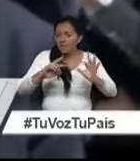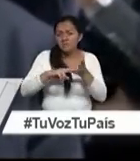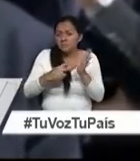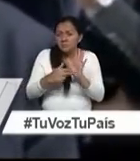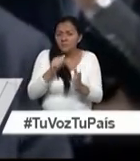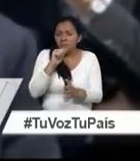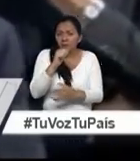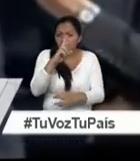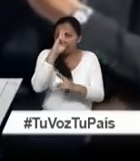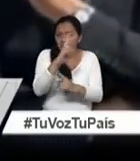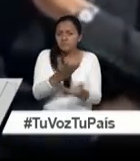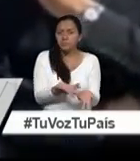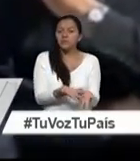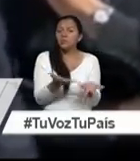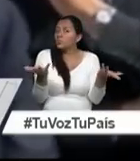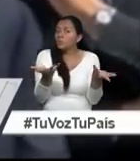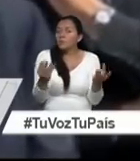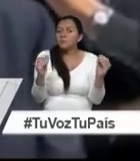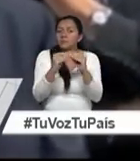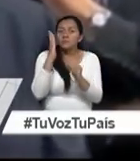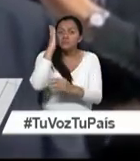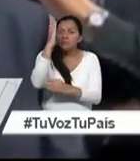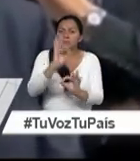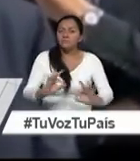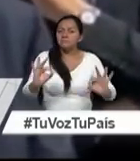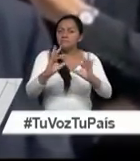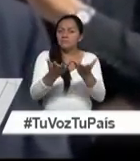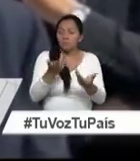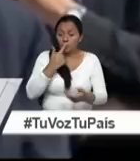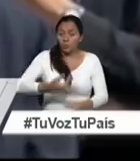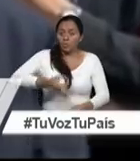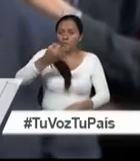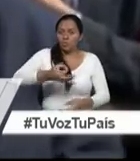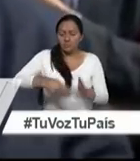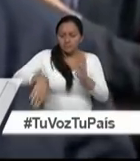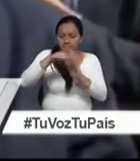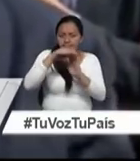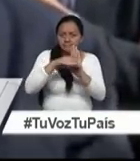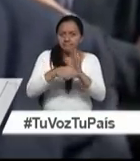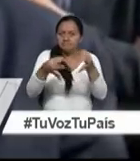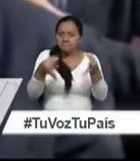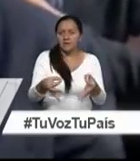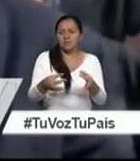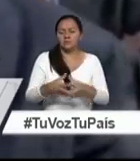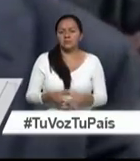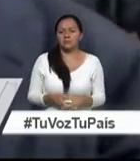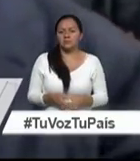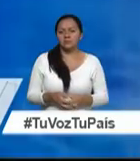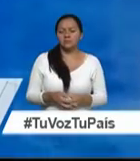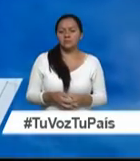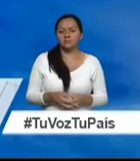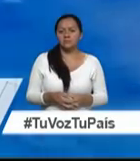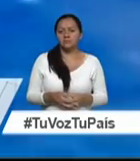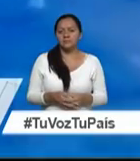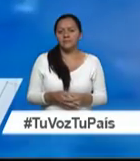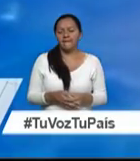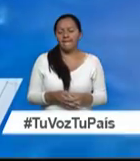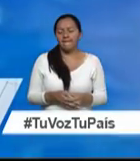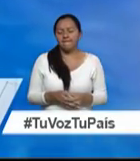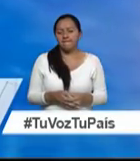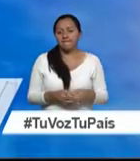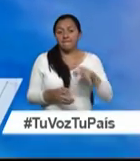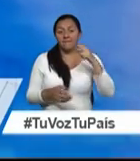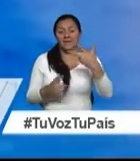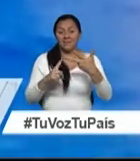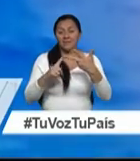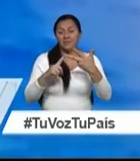de fiabilidad que hace presagiar un mal futuro. Nosotros cumplimos todos nuestros compromisos. Noi abbiamo mantenuto tutti i nostri impegni. En este tercer